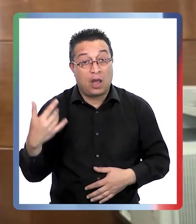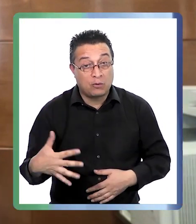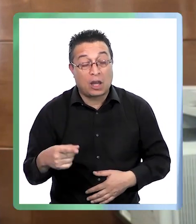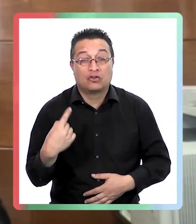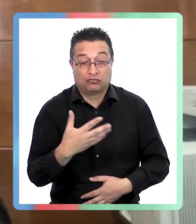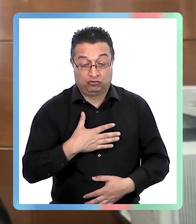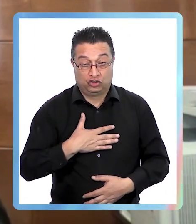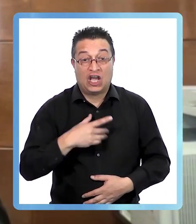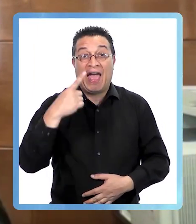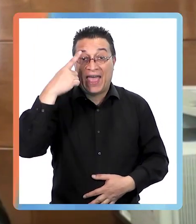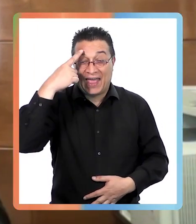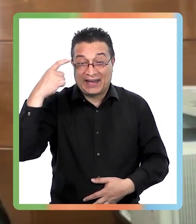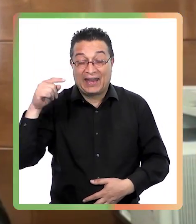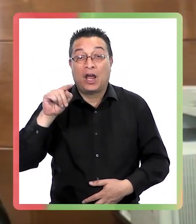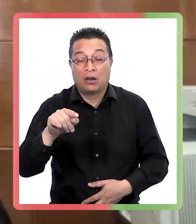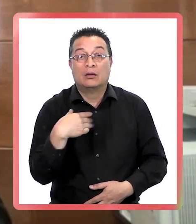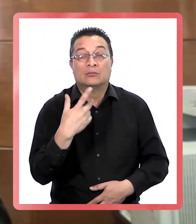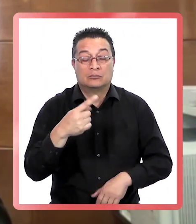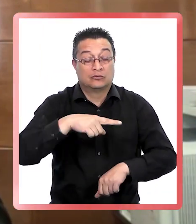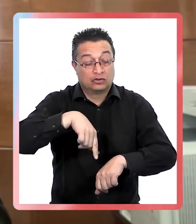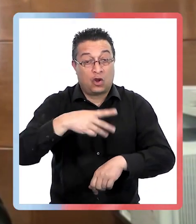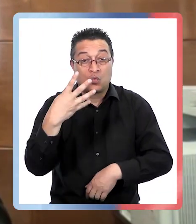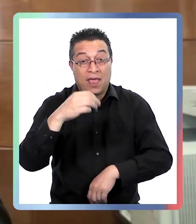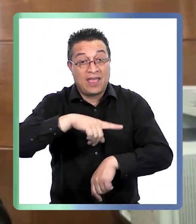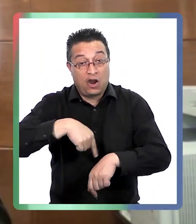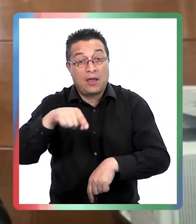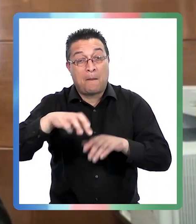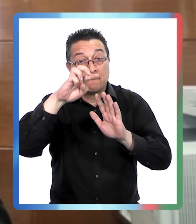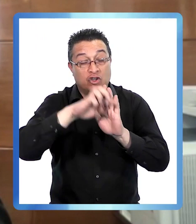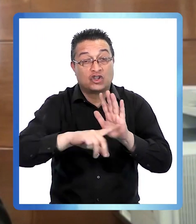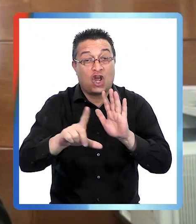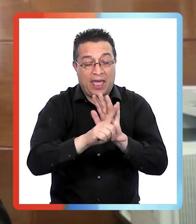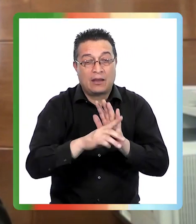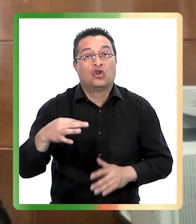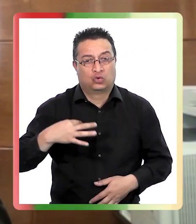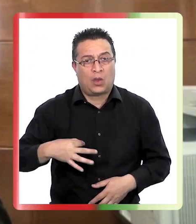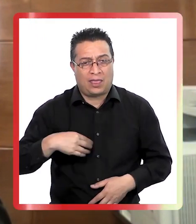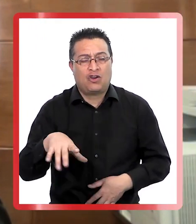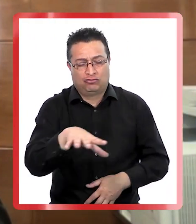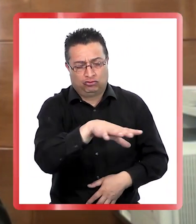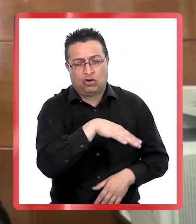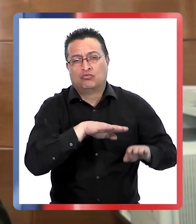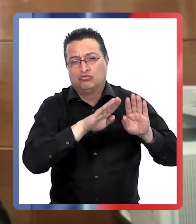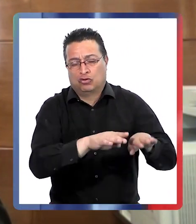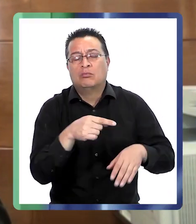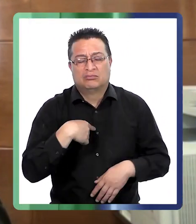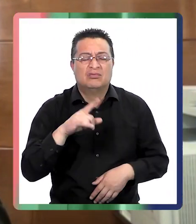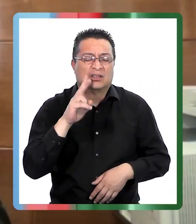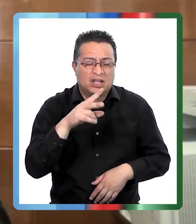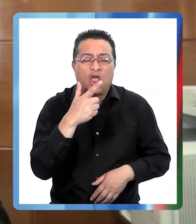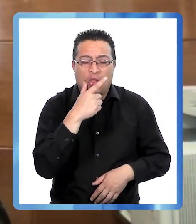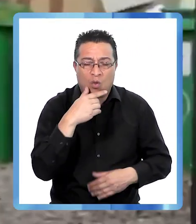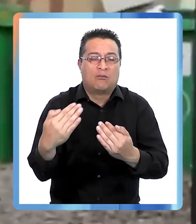Pero yo creo, Scarlett, que en materia de 40 horas, este es un proyecto de ley que es bien ciudadano, así que no me cabe duda que vamos a